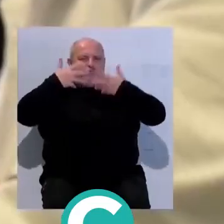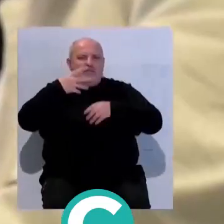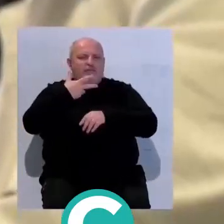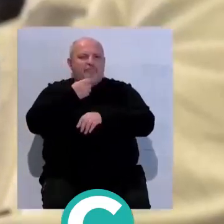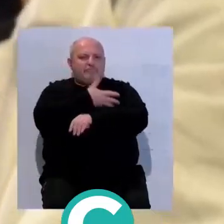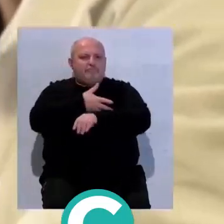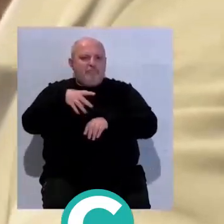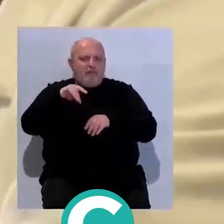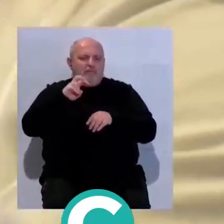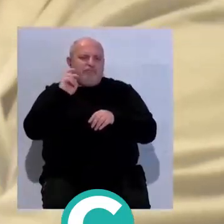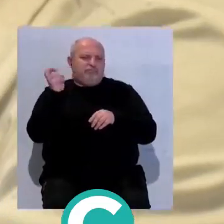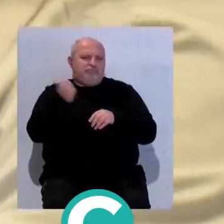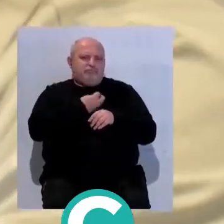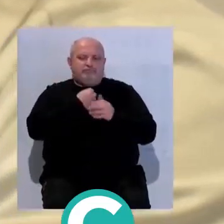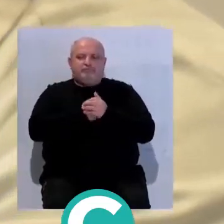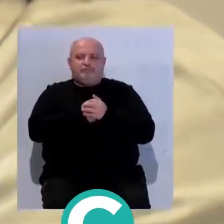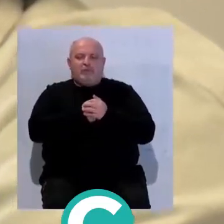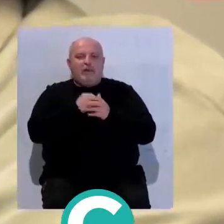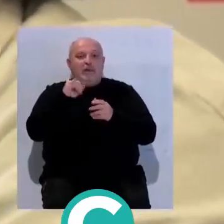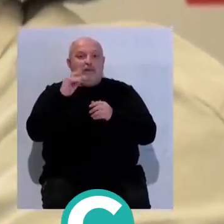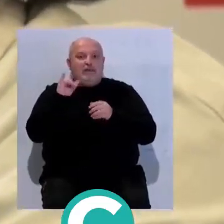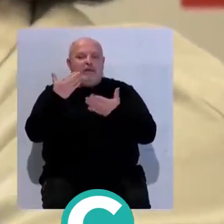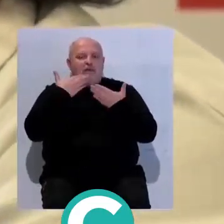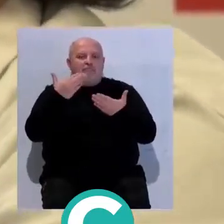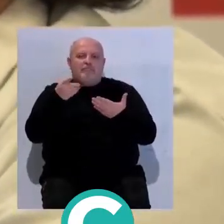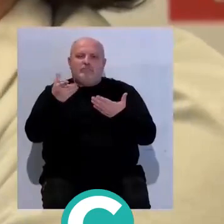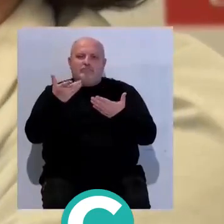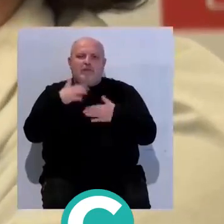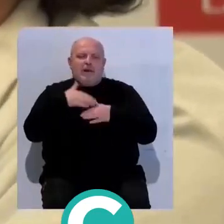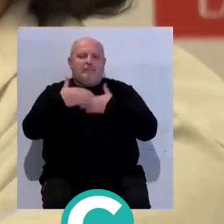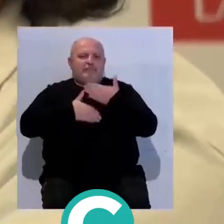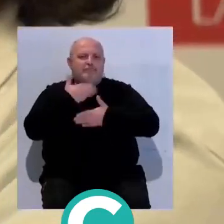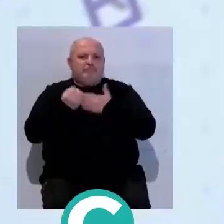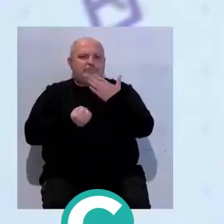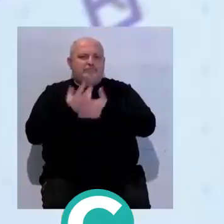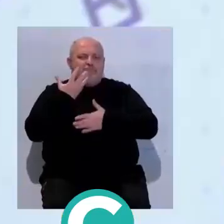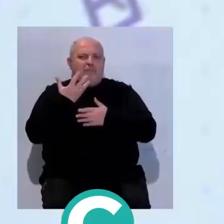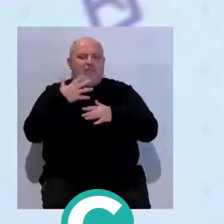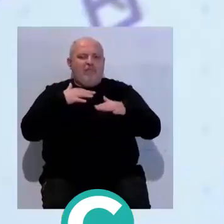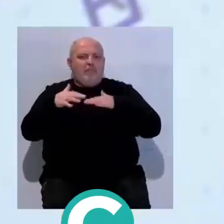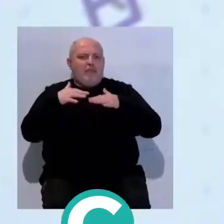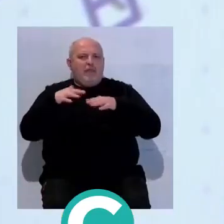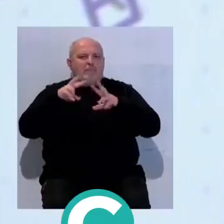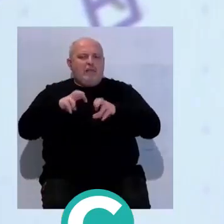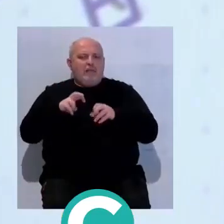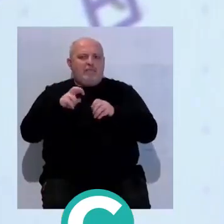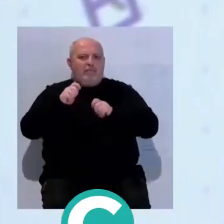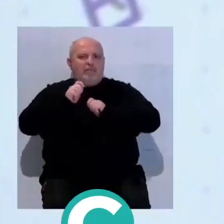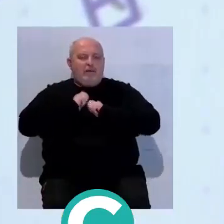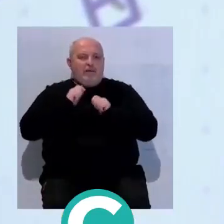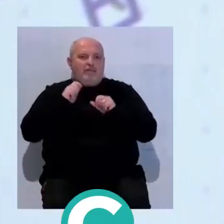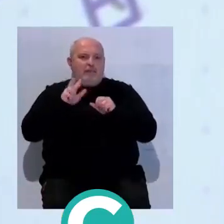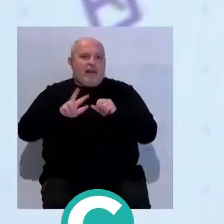diabetes y otras patologías. La ITI ha sido fundamental para propiciar una dinámica de investigación